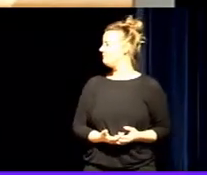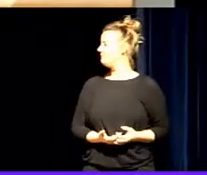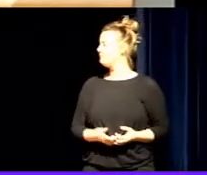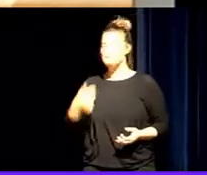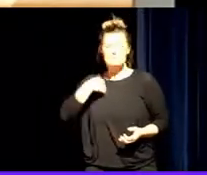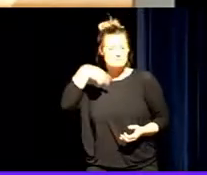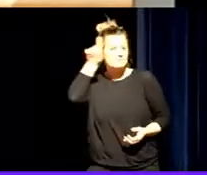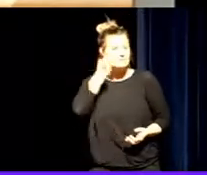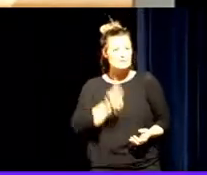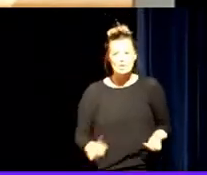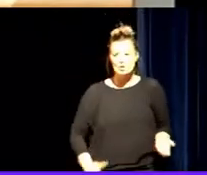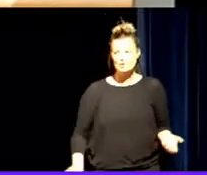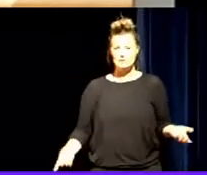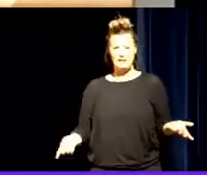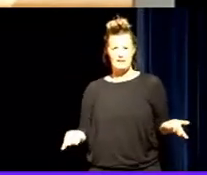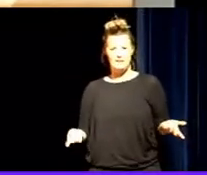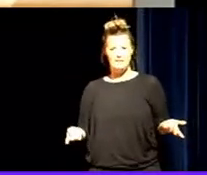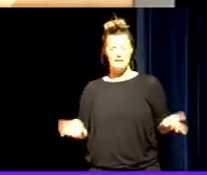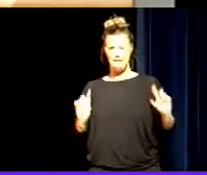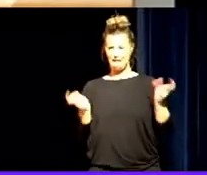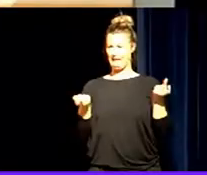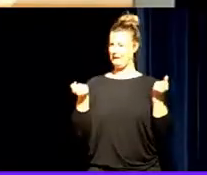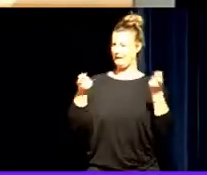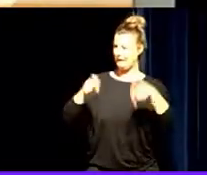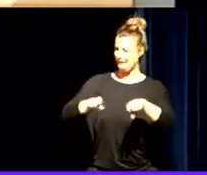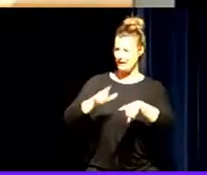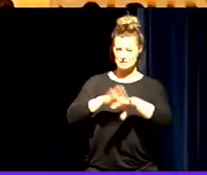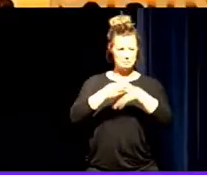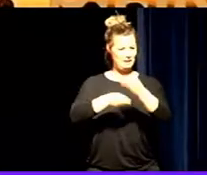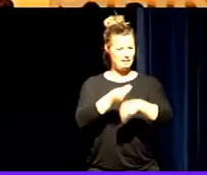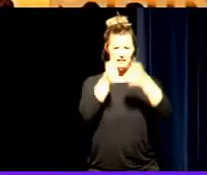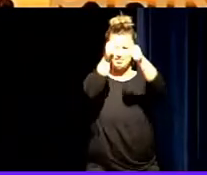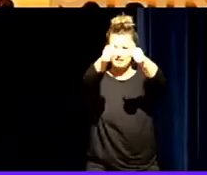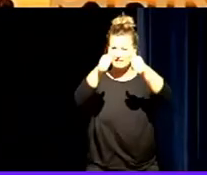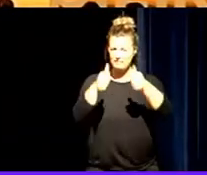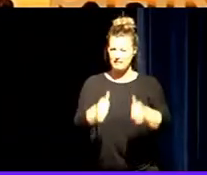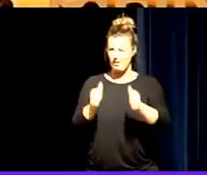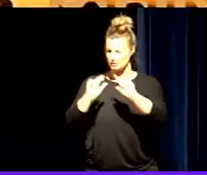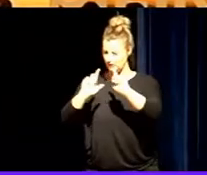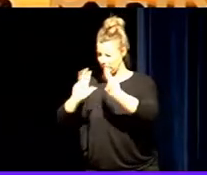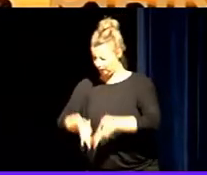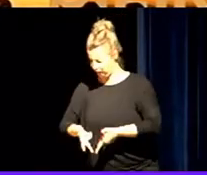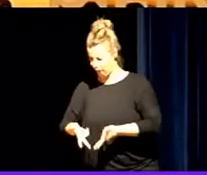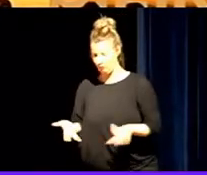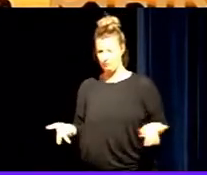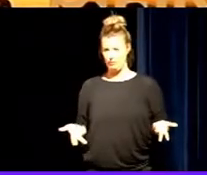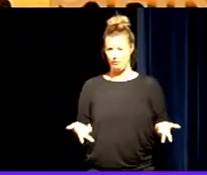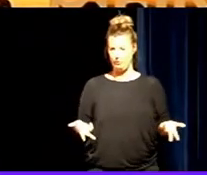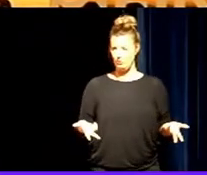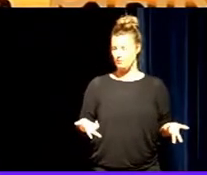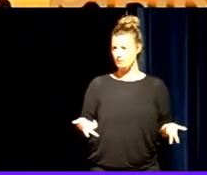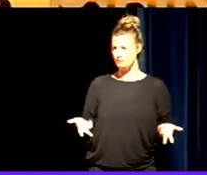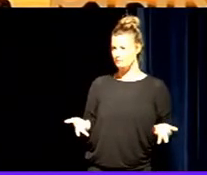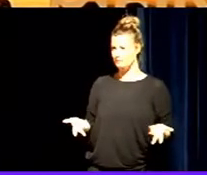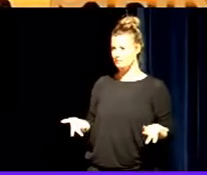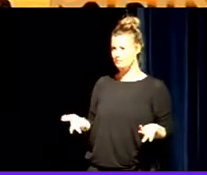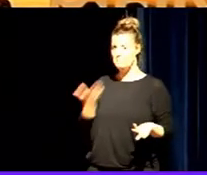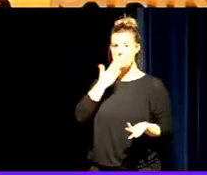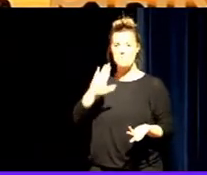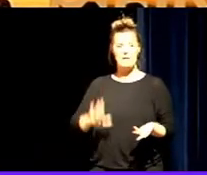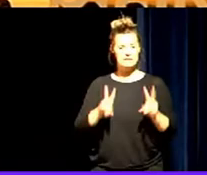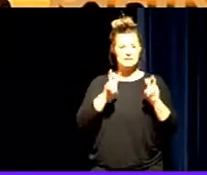no sé, quedáis para hacer certificados de defunción. Vamos, parece ser que el